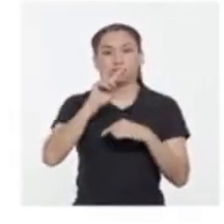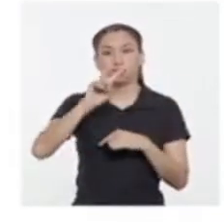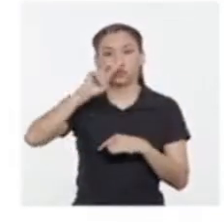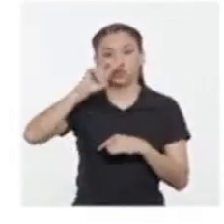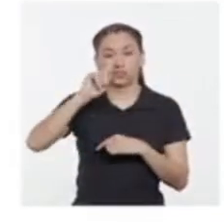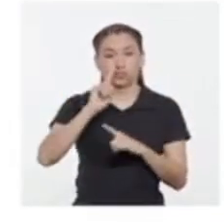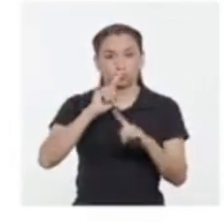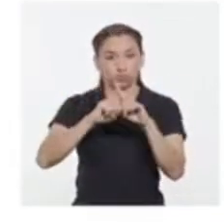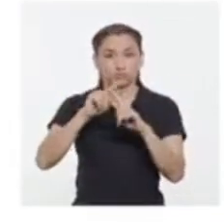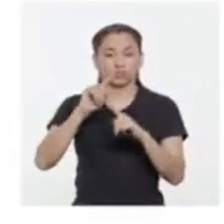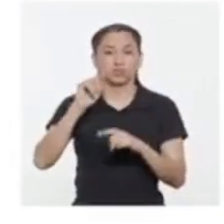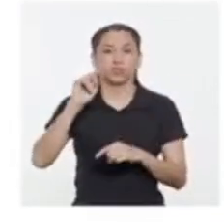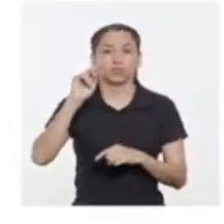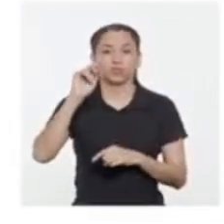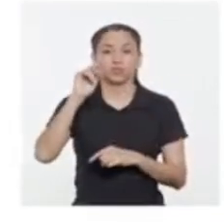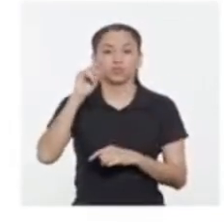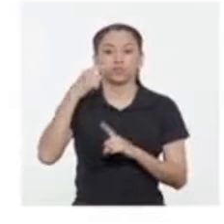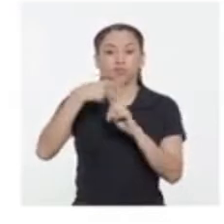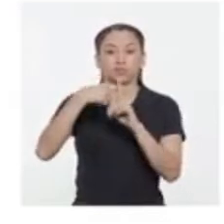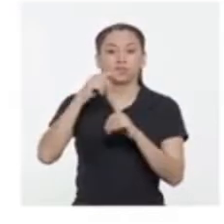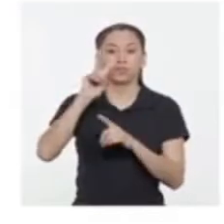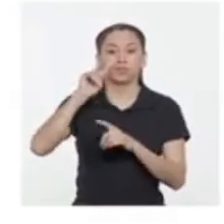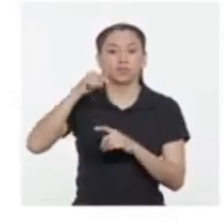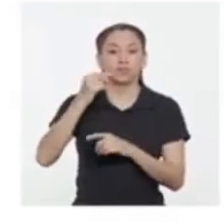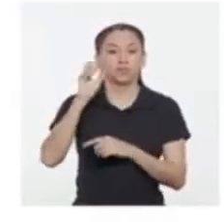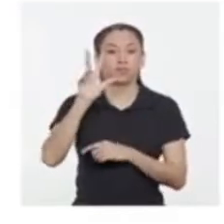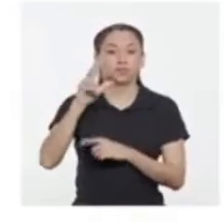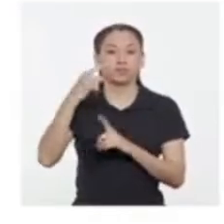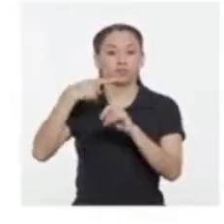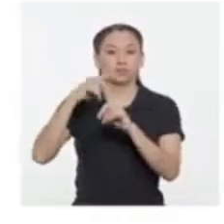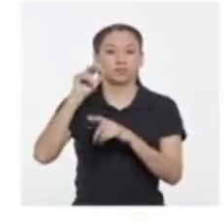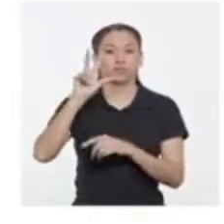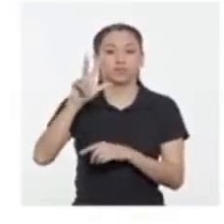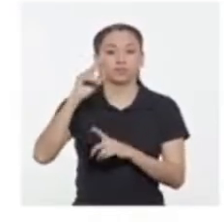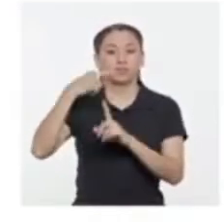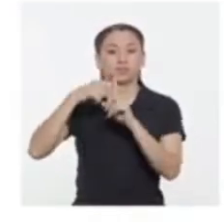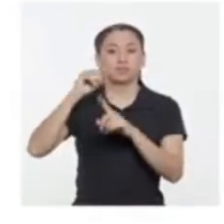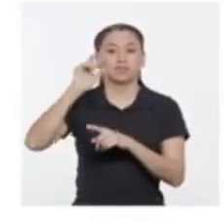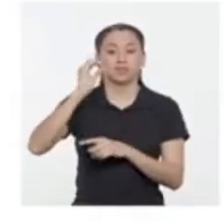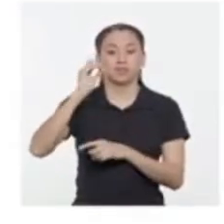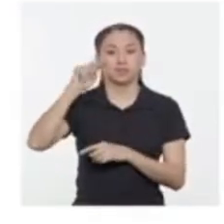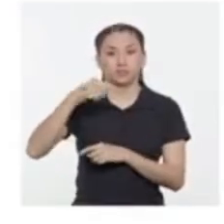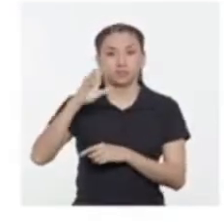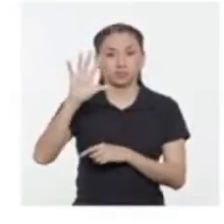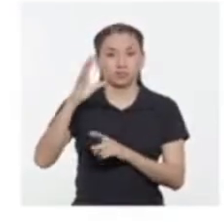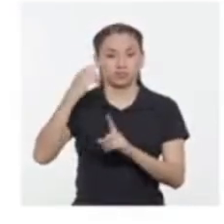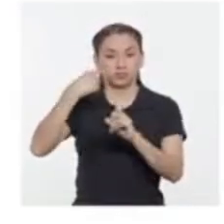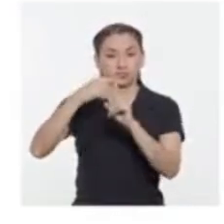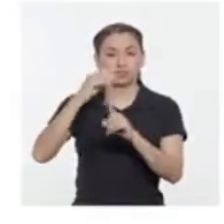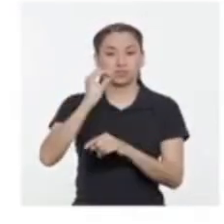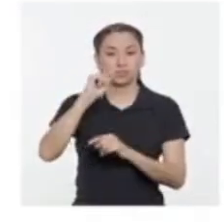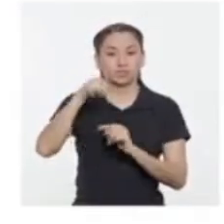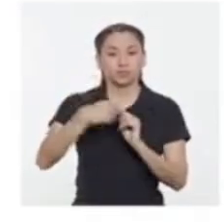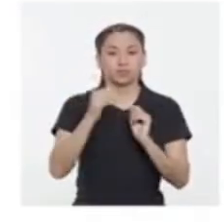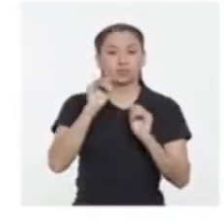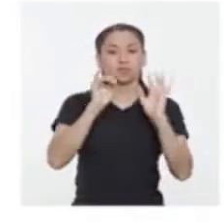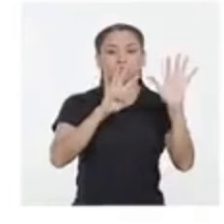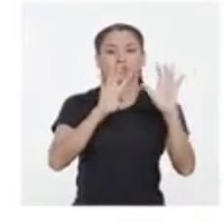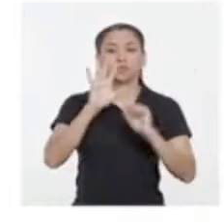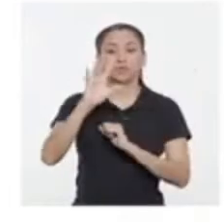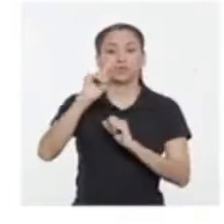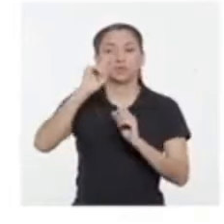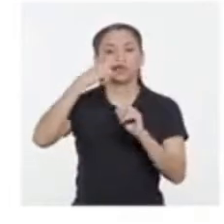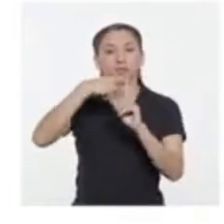igual a 2 por la suma de 2,3 más 2 más 0,5 más